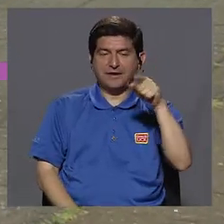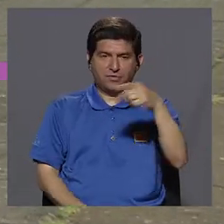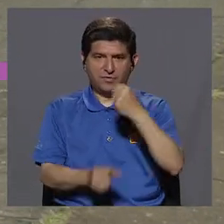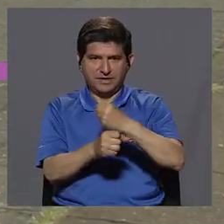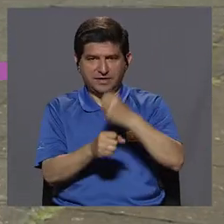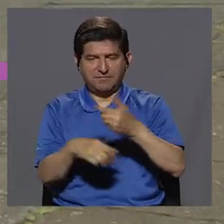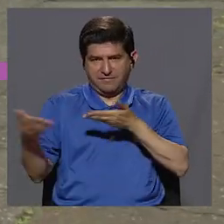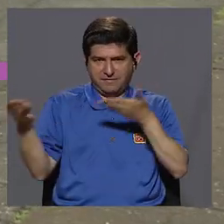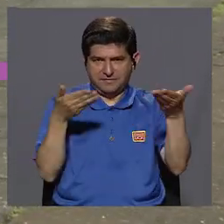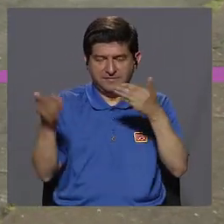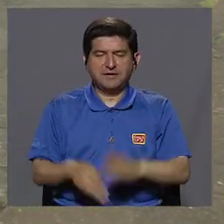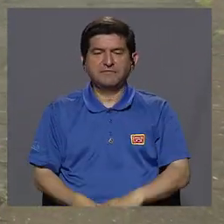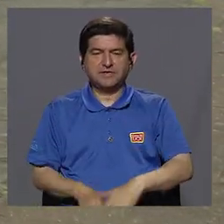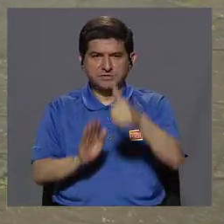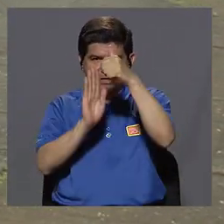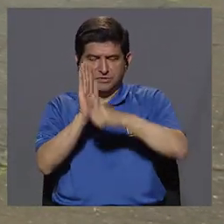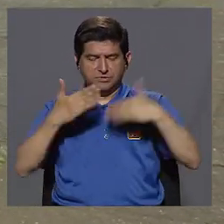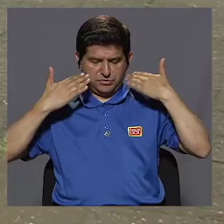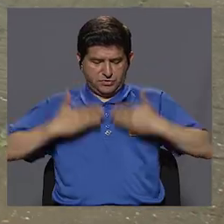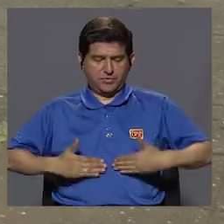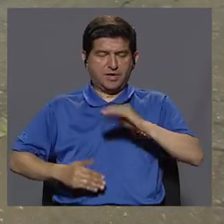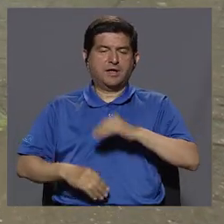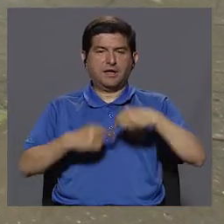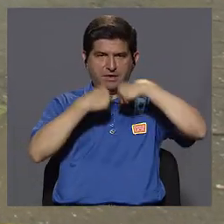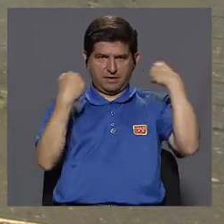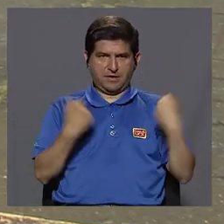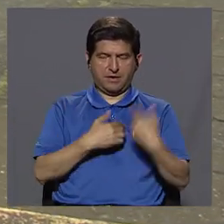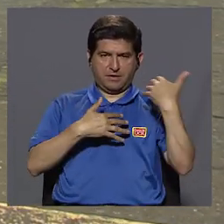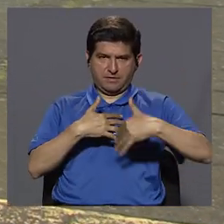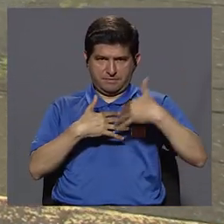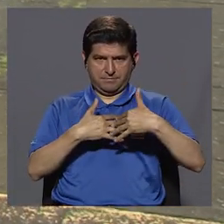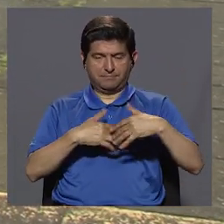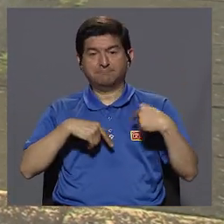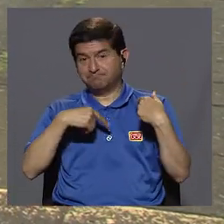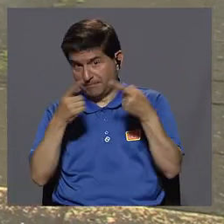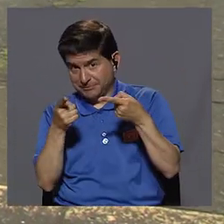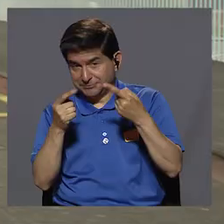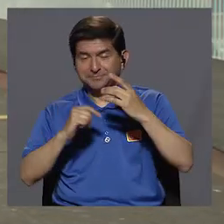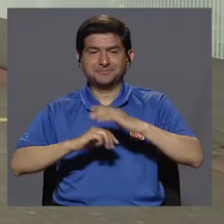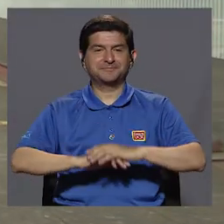quien labora en el servicio de cirugía de tórax y cardiovascular vamos